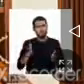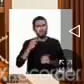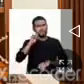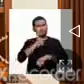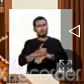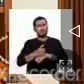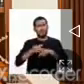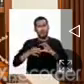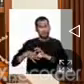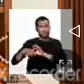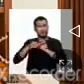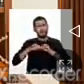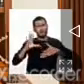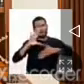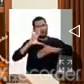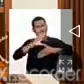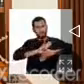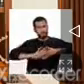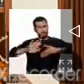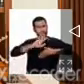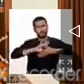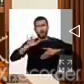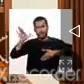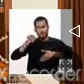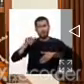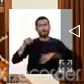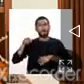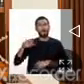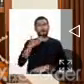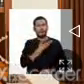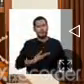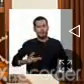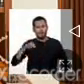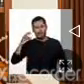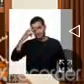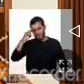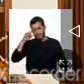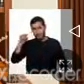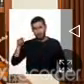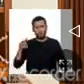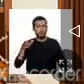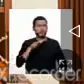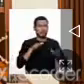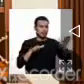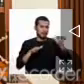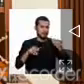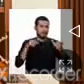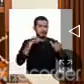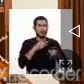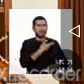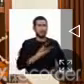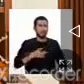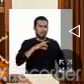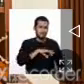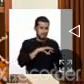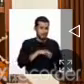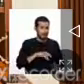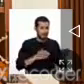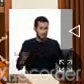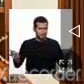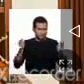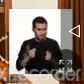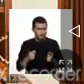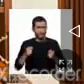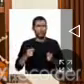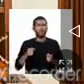creación de la alianza, llamando al presidente Calderón a México, llamando al presidente Piñera a Chile. Y